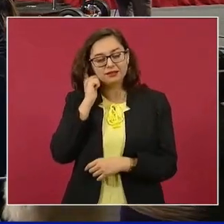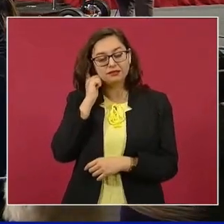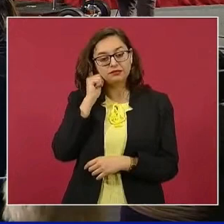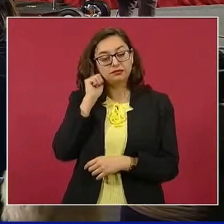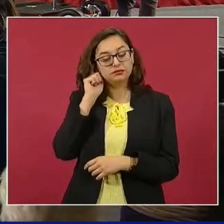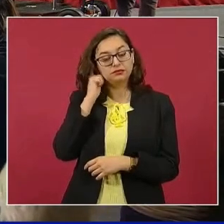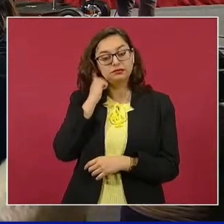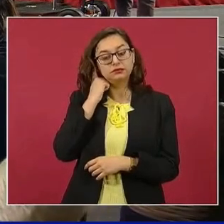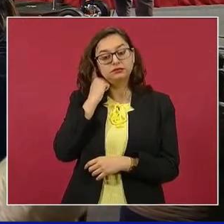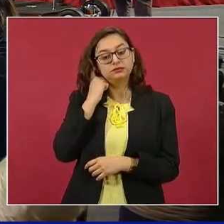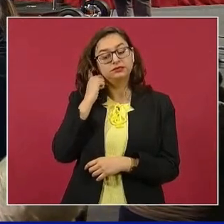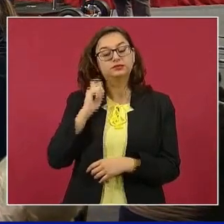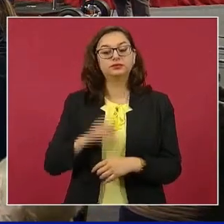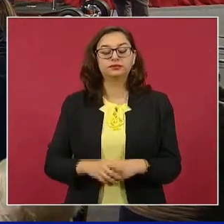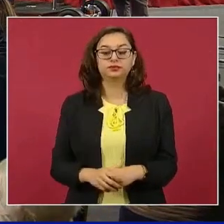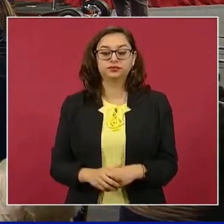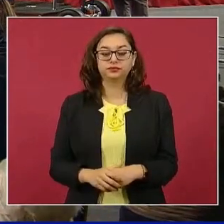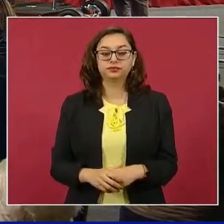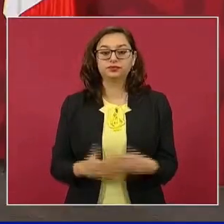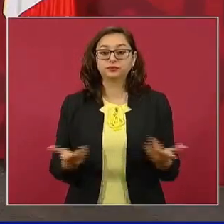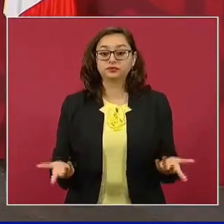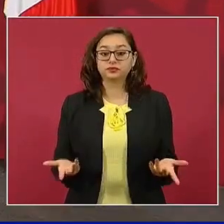El secretario de Seguridad